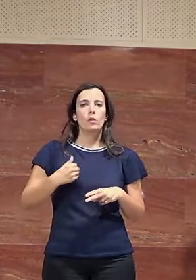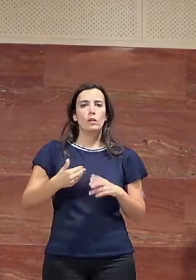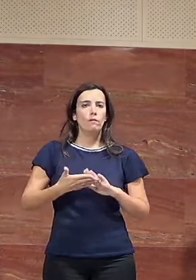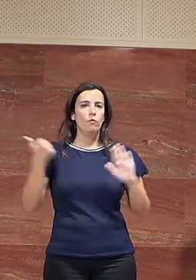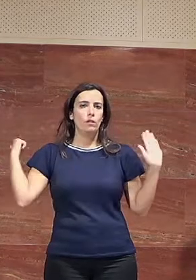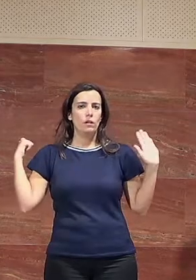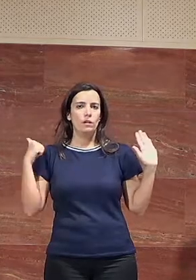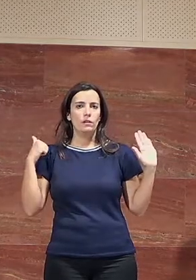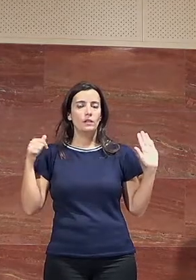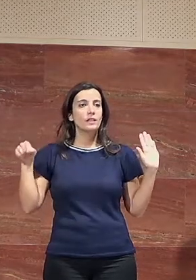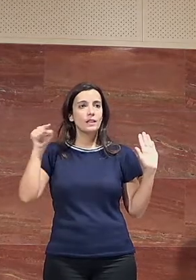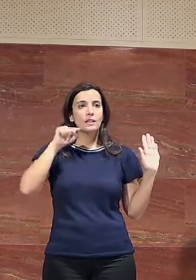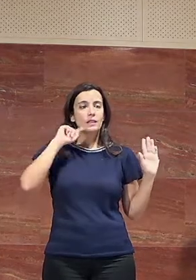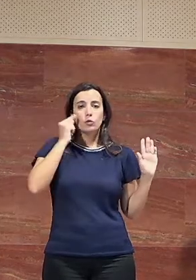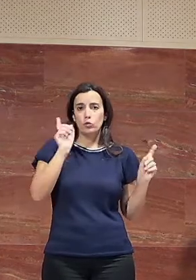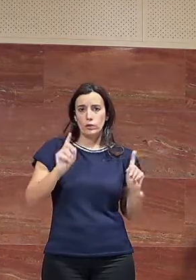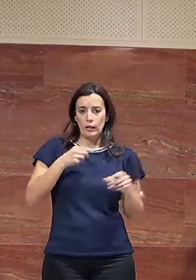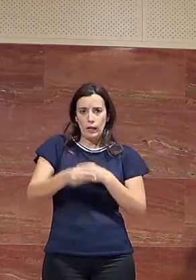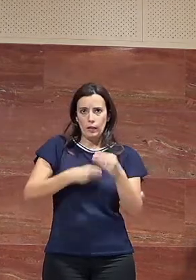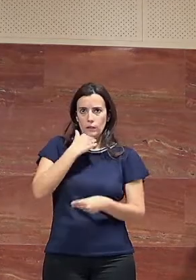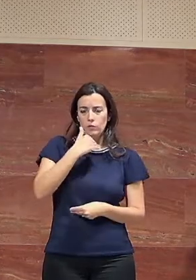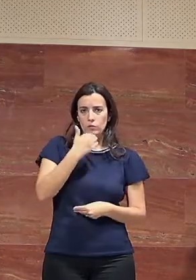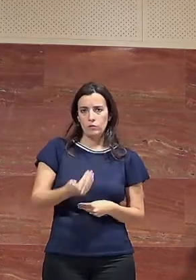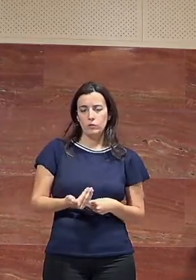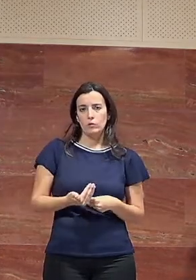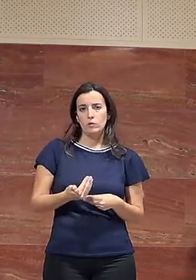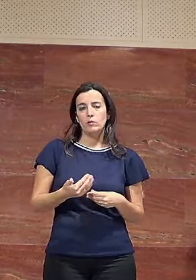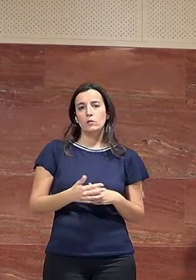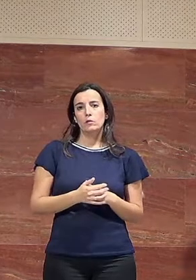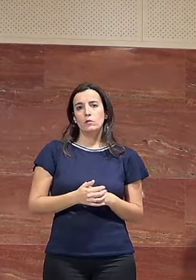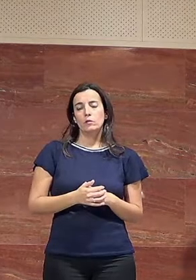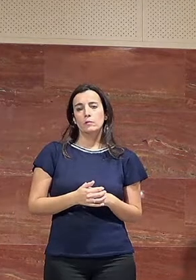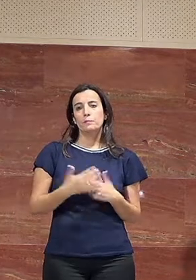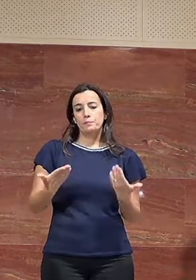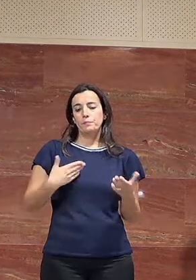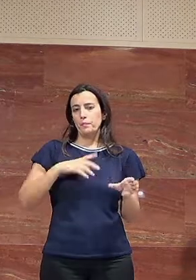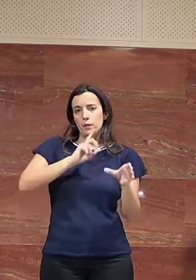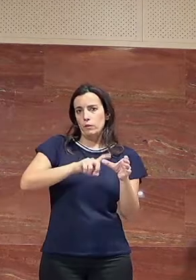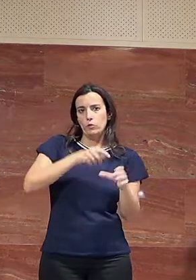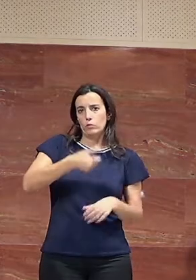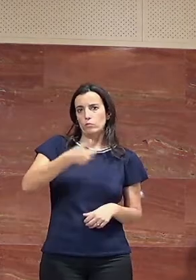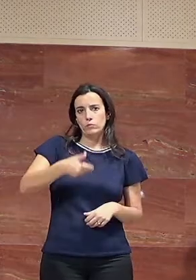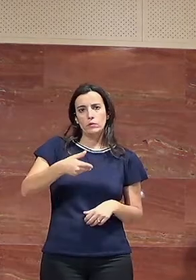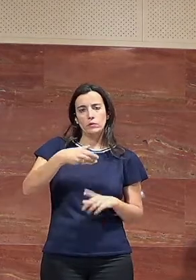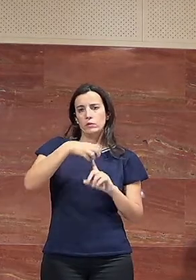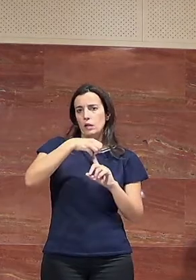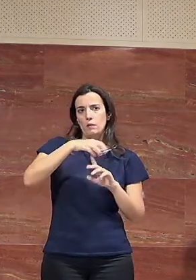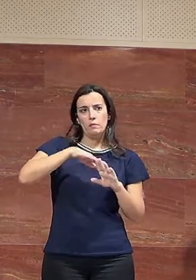entera de que lo has hecho. Luego, naturalmente que vengo a echar un mitin de participación, es que es la clave del